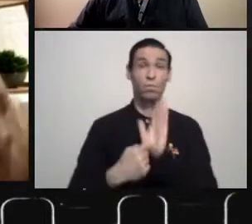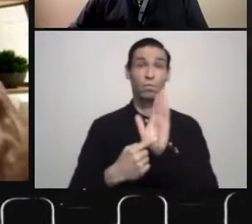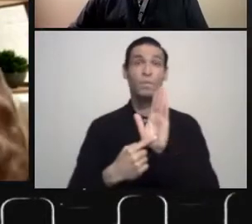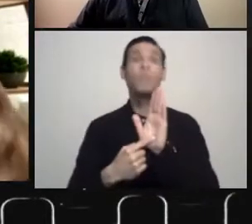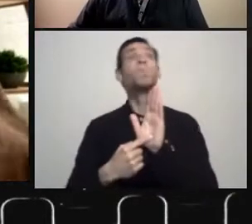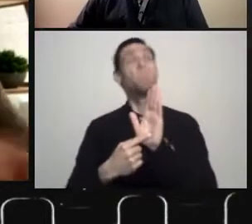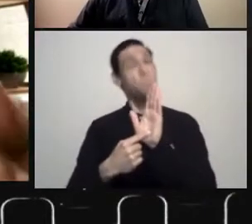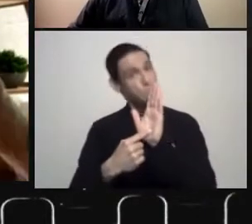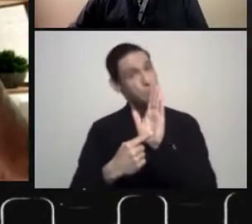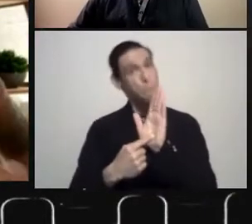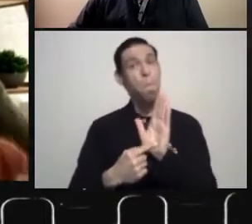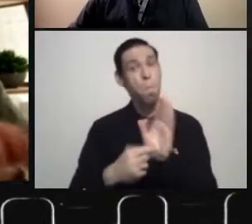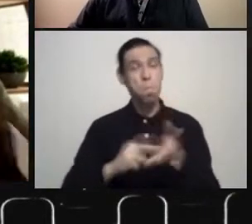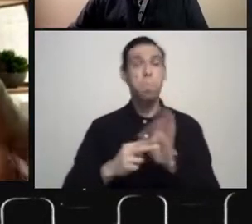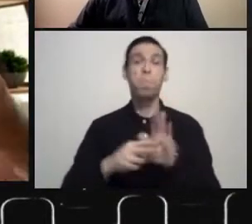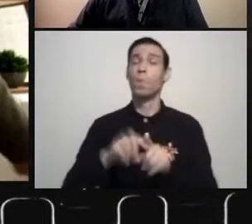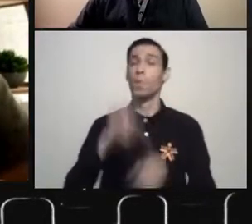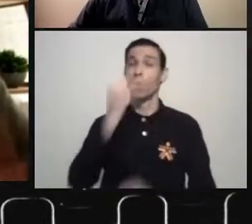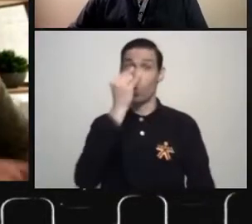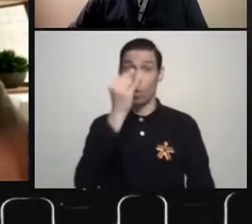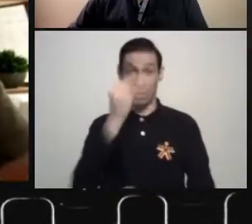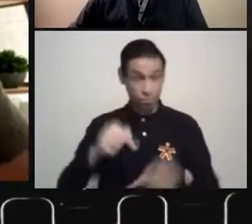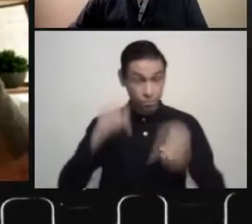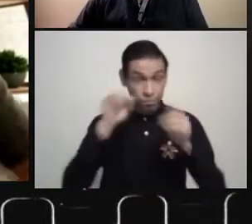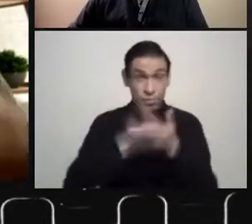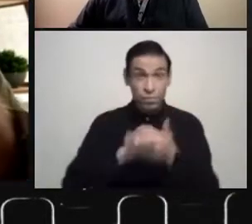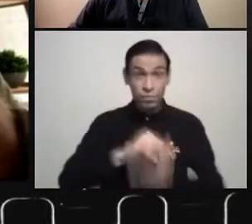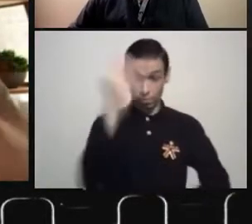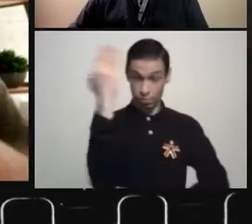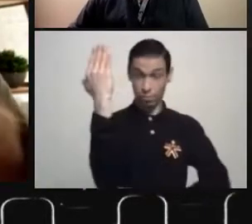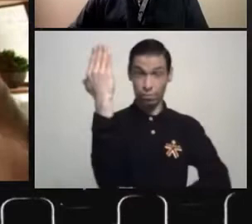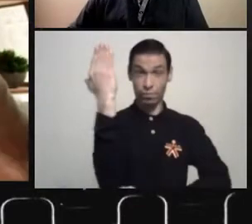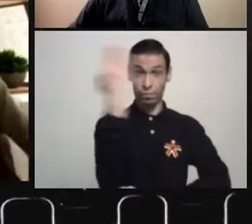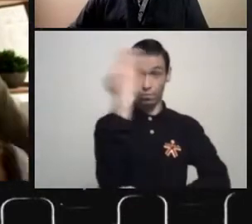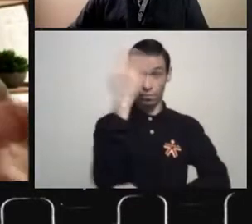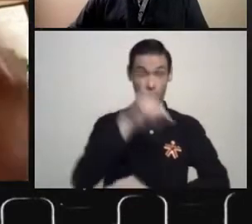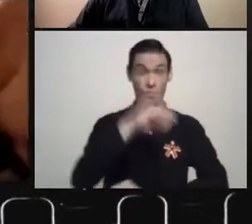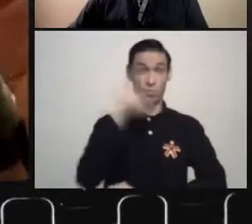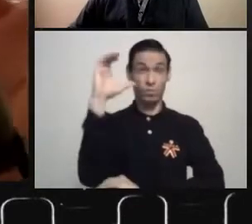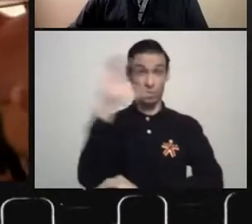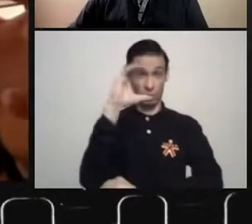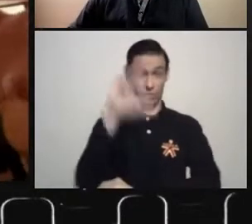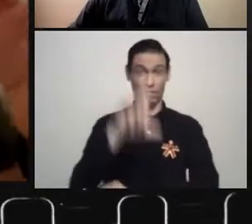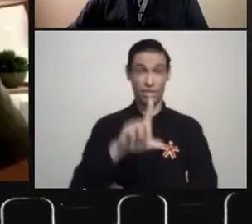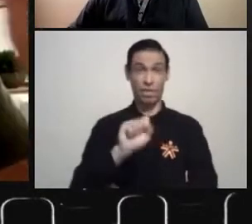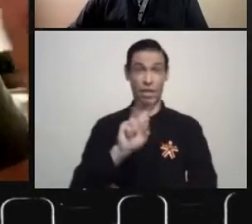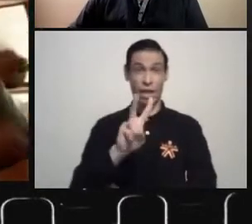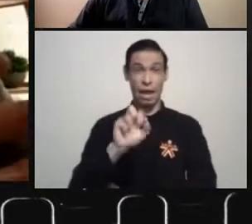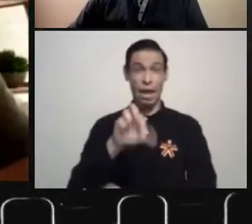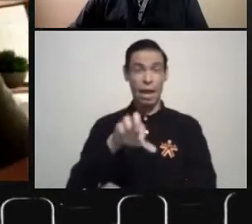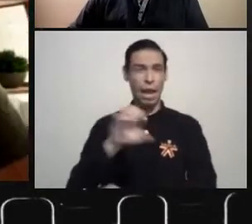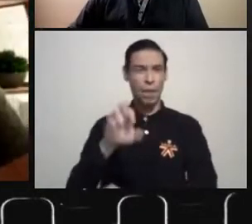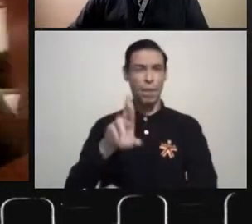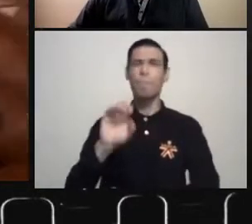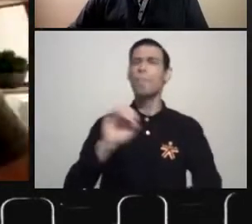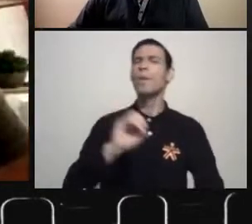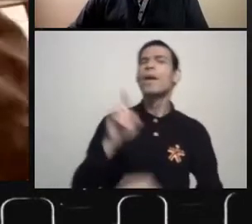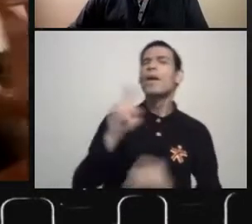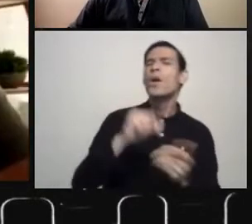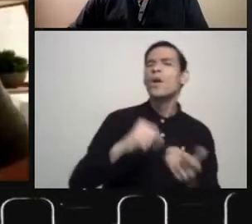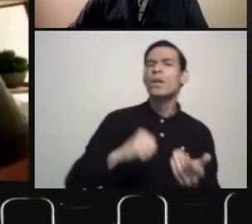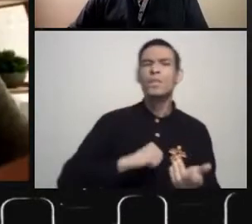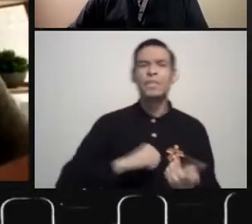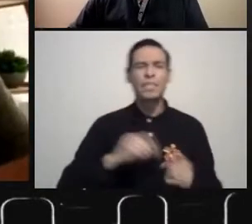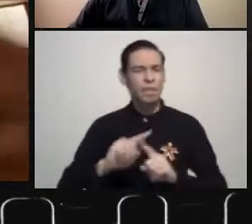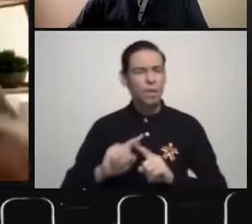y en este caso particular de la película definitivamente tiene otra experiencia. Muchos dirán, ah, eso lo están diciendo